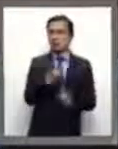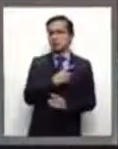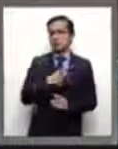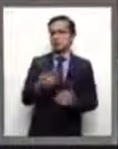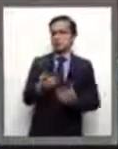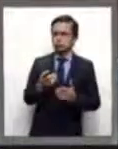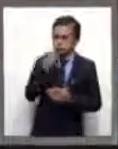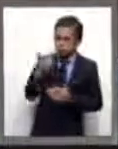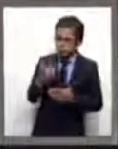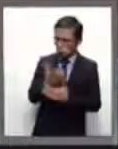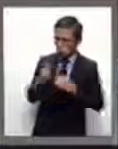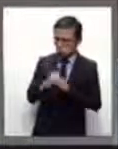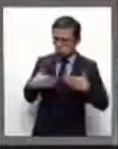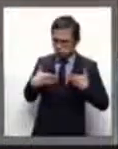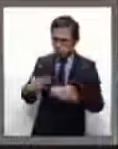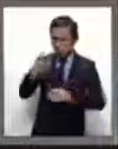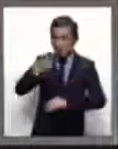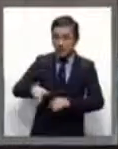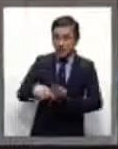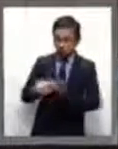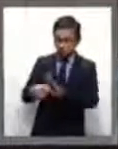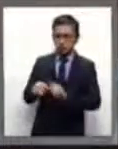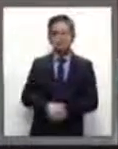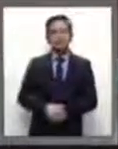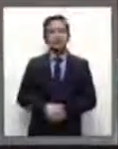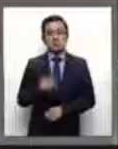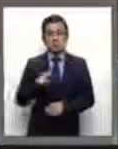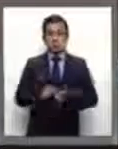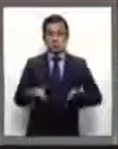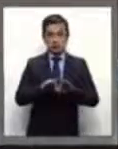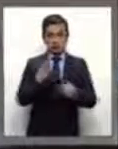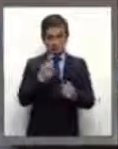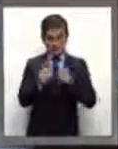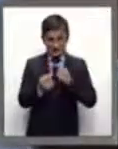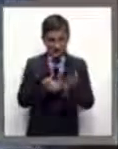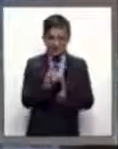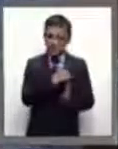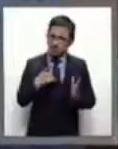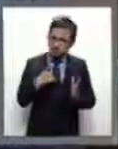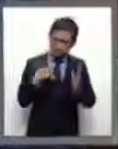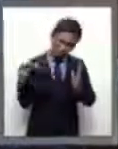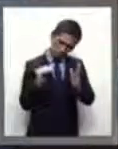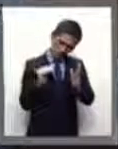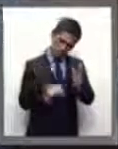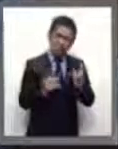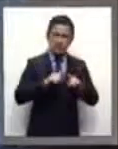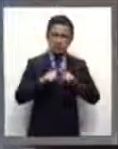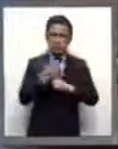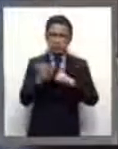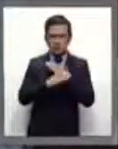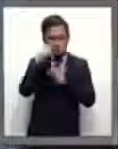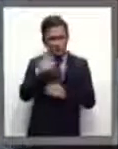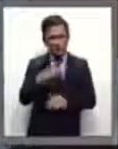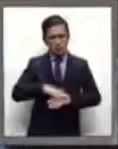tenga elementos que abonen a la transparencia y a la rendición de cuentas. Y tomo un solo